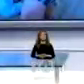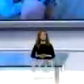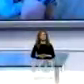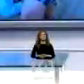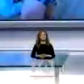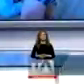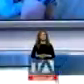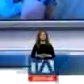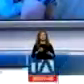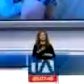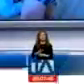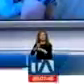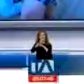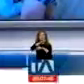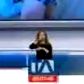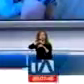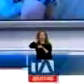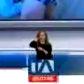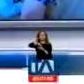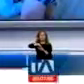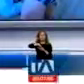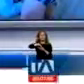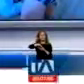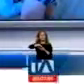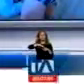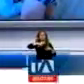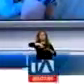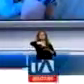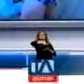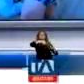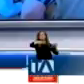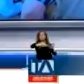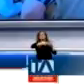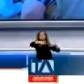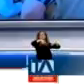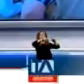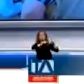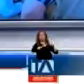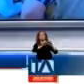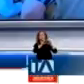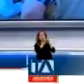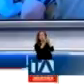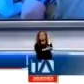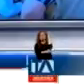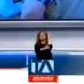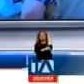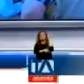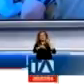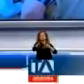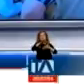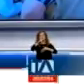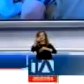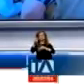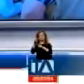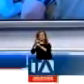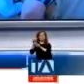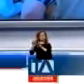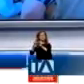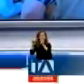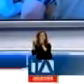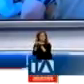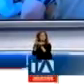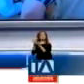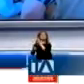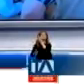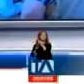El Consejo Nacional Electoral firmó convenios con la OEA y la UNIORE como parte de las actas de cooperación y observación internacional. Ellos, junto con